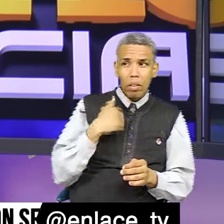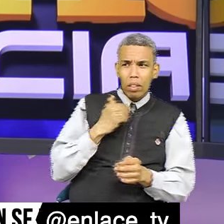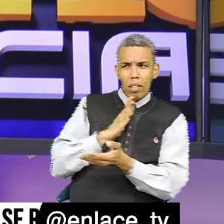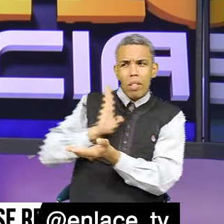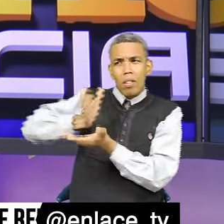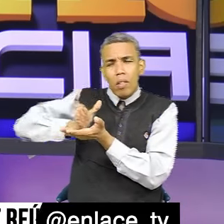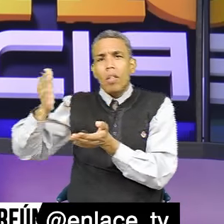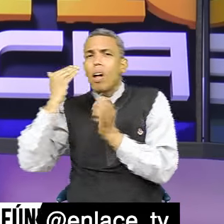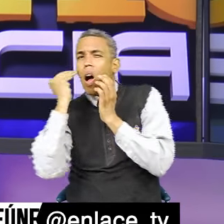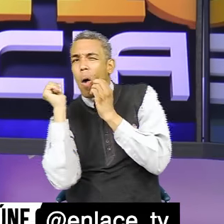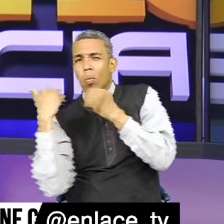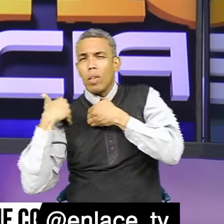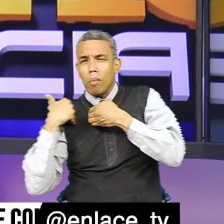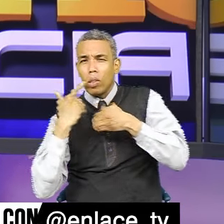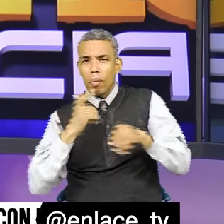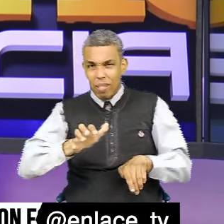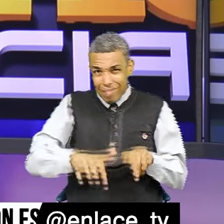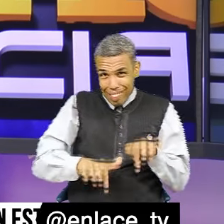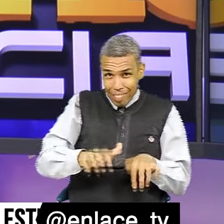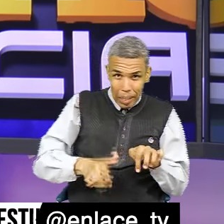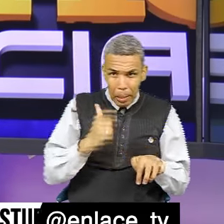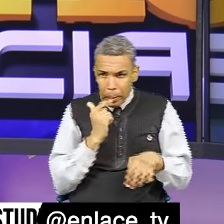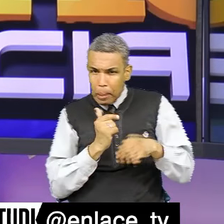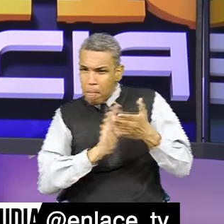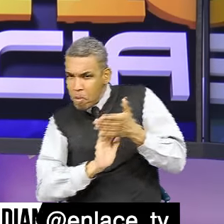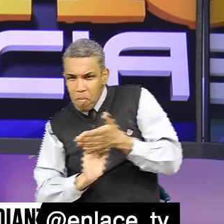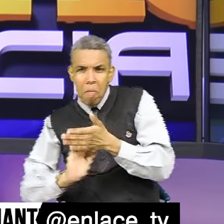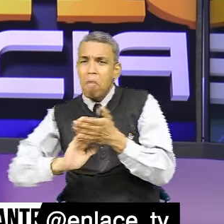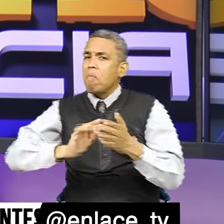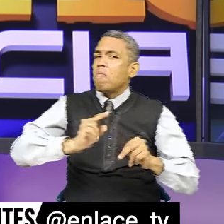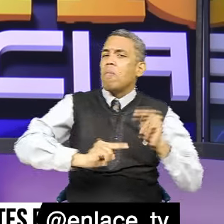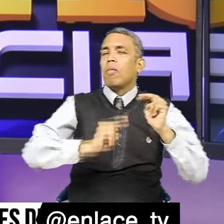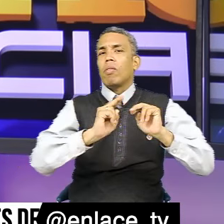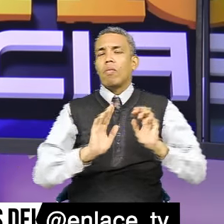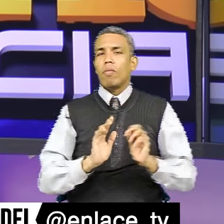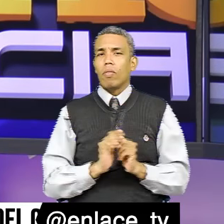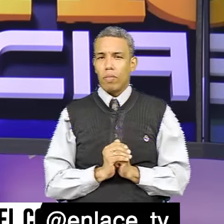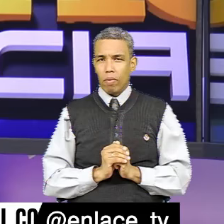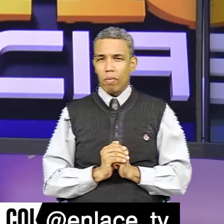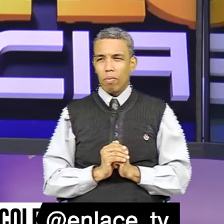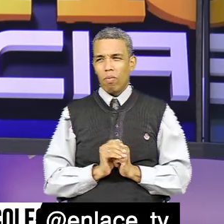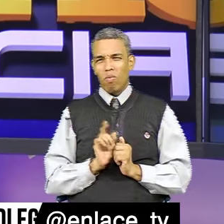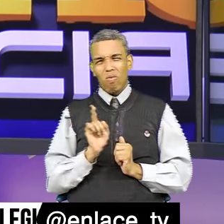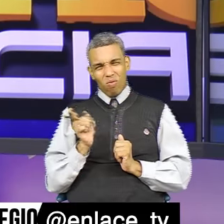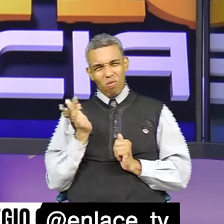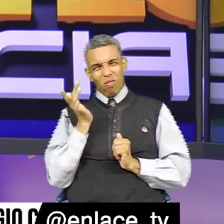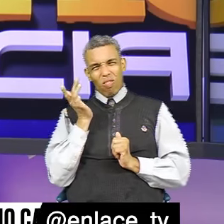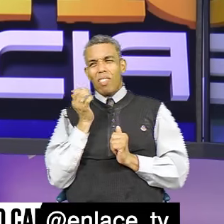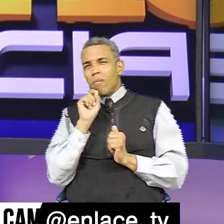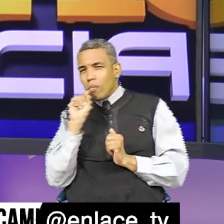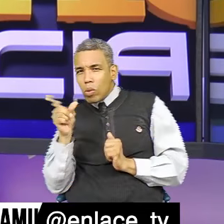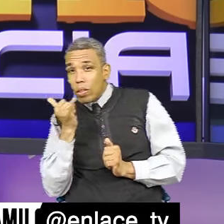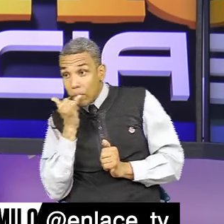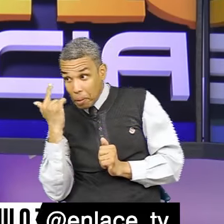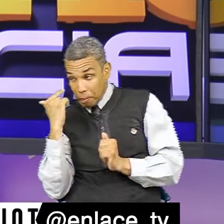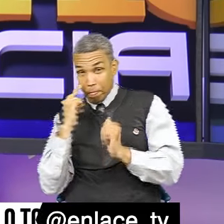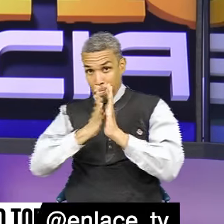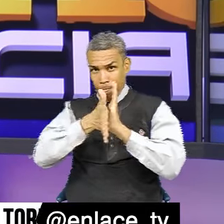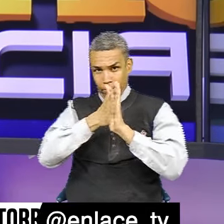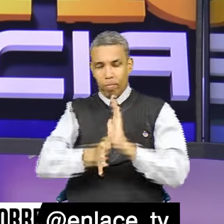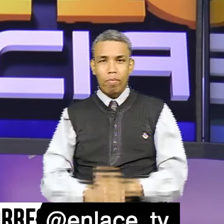desde hace varios meses las instalaciones del plantel educativo fueron evacuadas debido a que la infraestructura representaba un riesgo para la